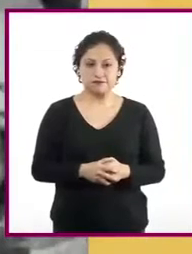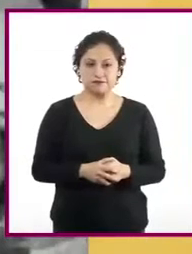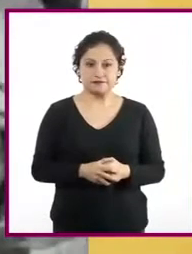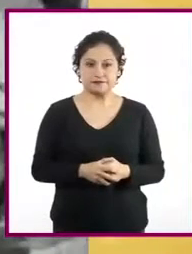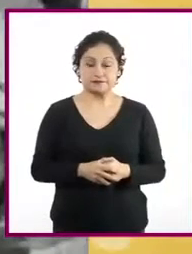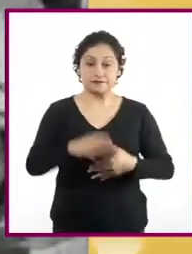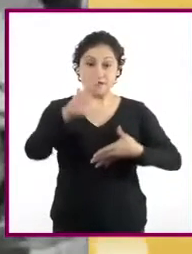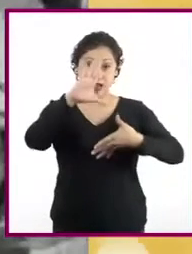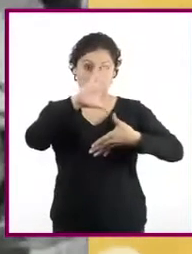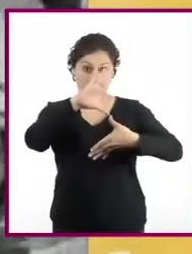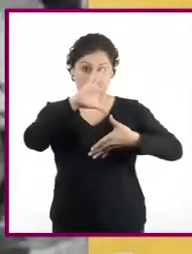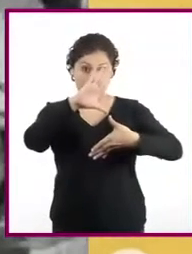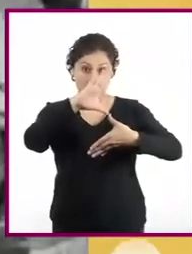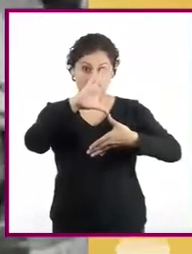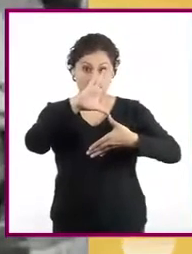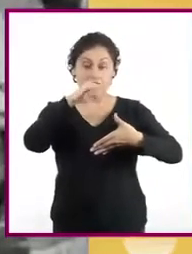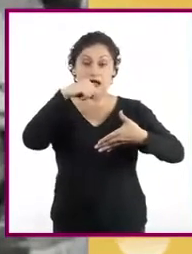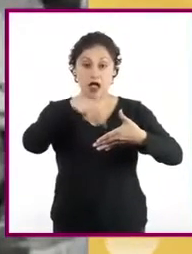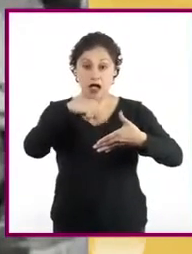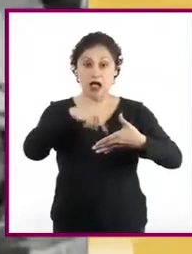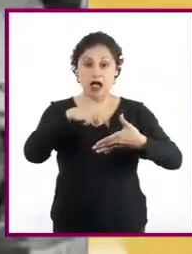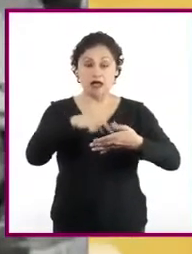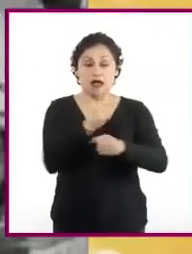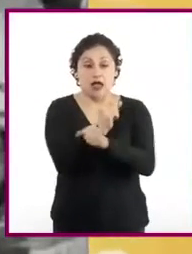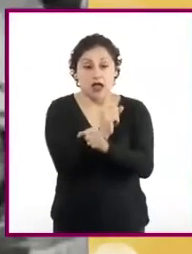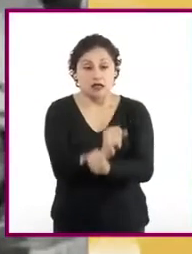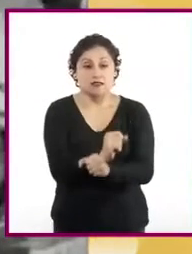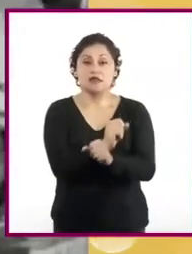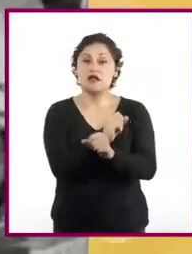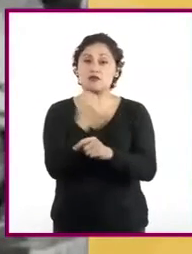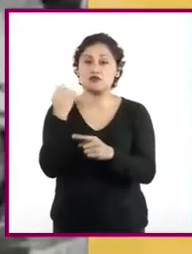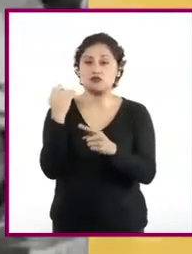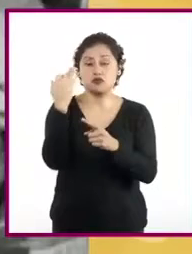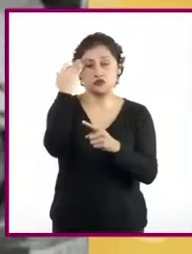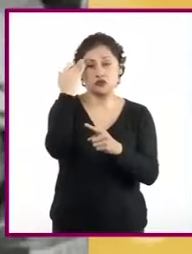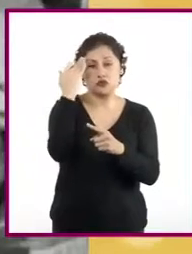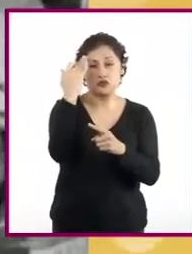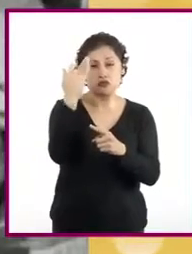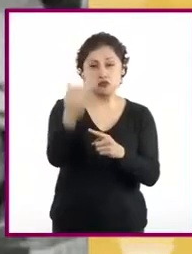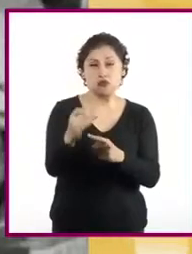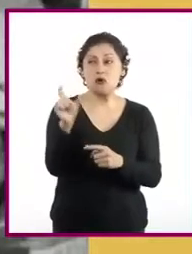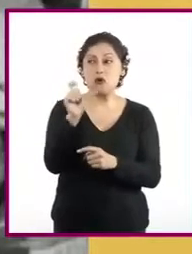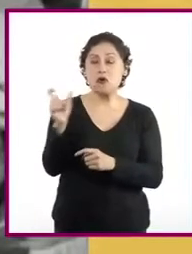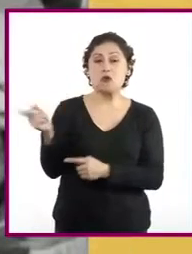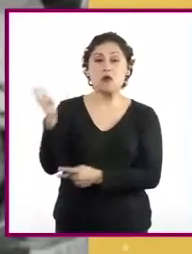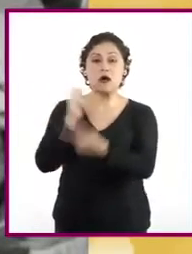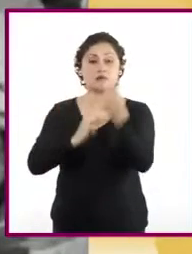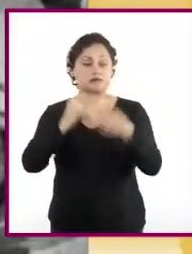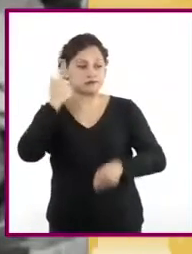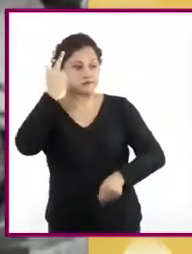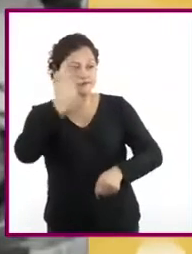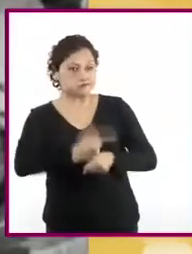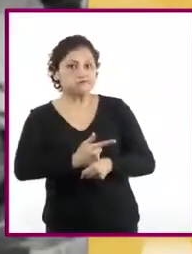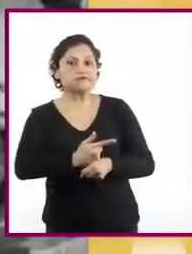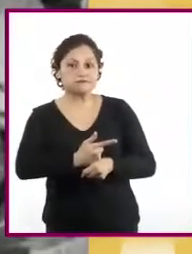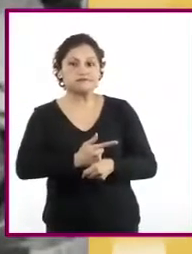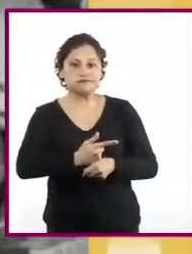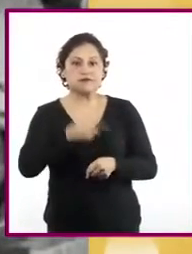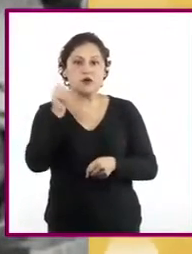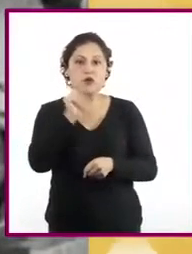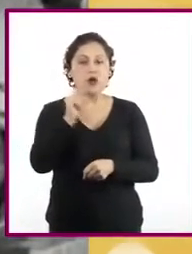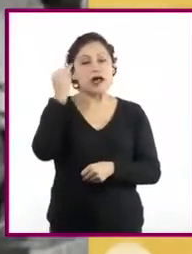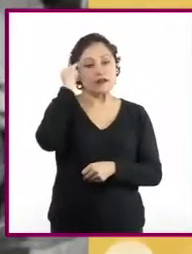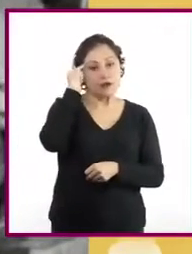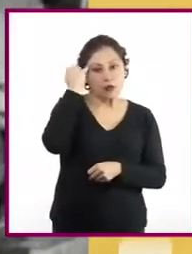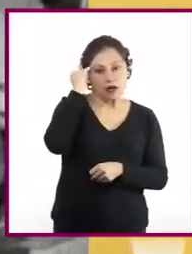En América existió durante un largo tiempo. Después del descubrimiento de este continente, cuando los indios de algunas zonas fueron